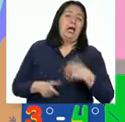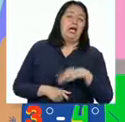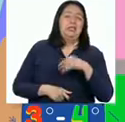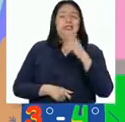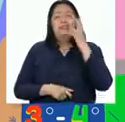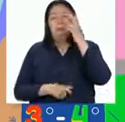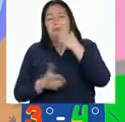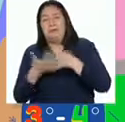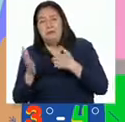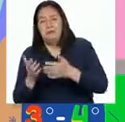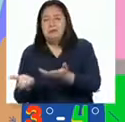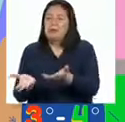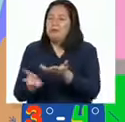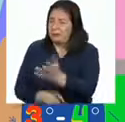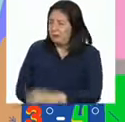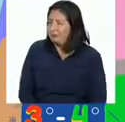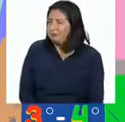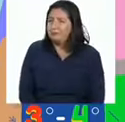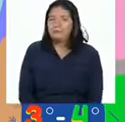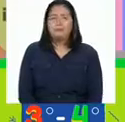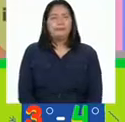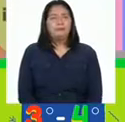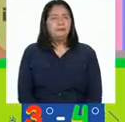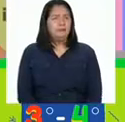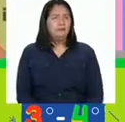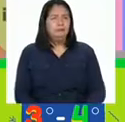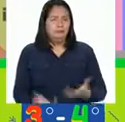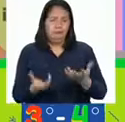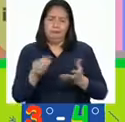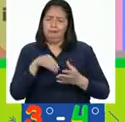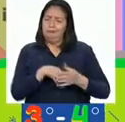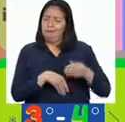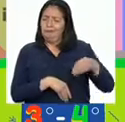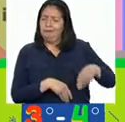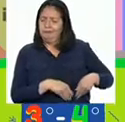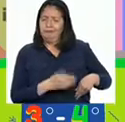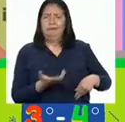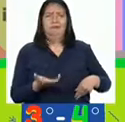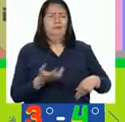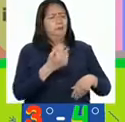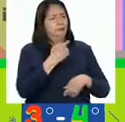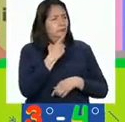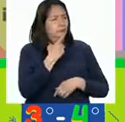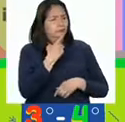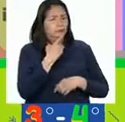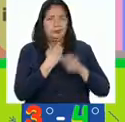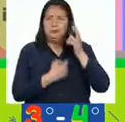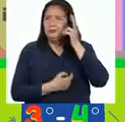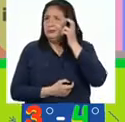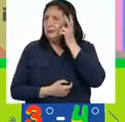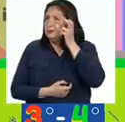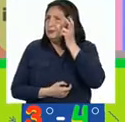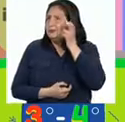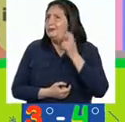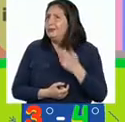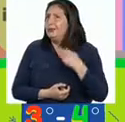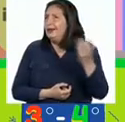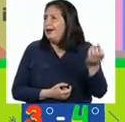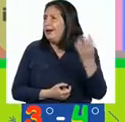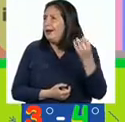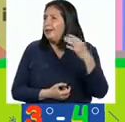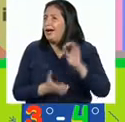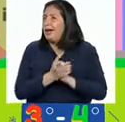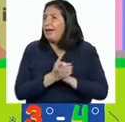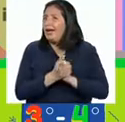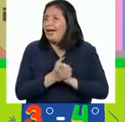aventuras. ¡Bienvenido! Pablo guarda el folleto y de pronto escucha las voces de sus mejores